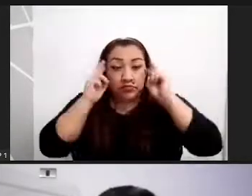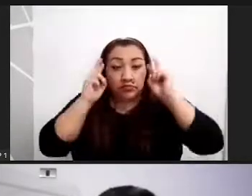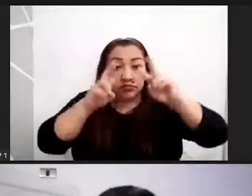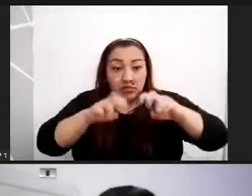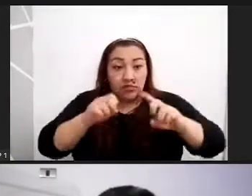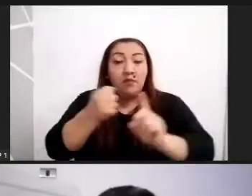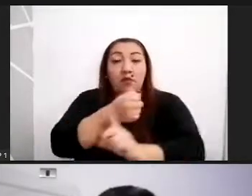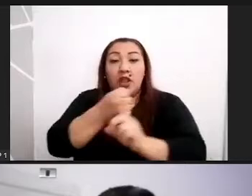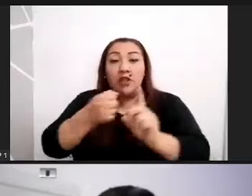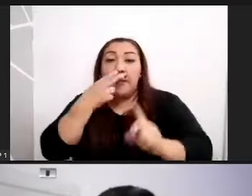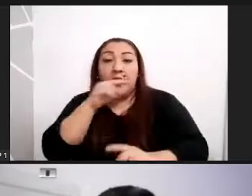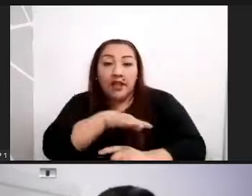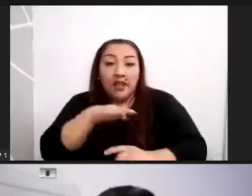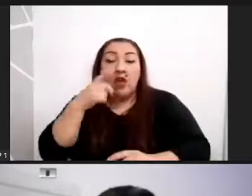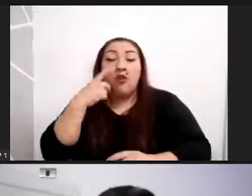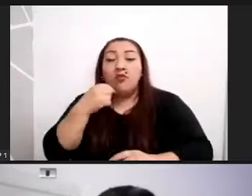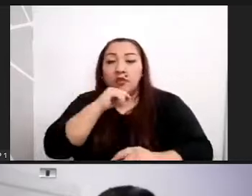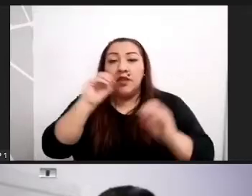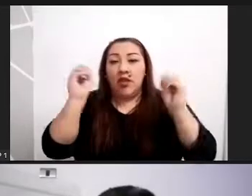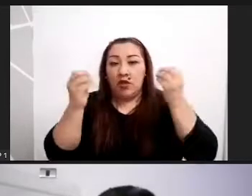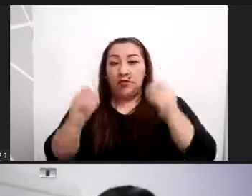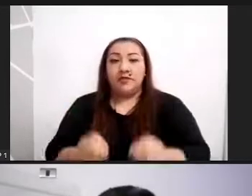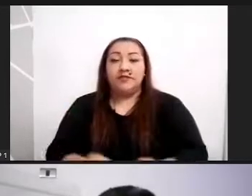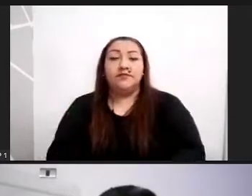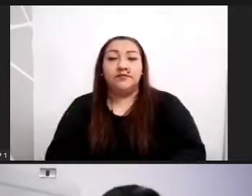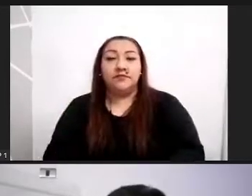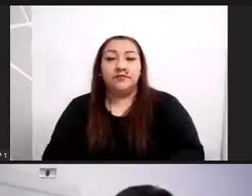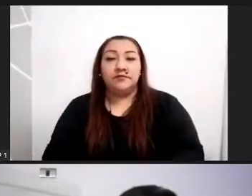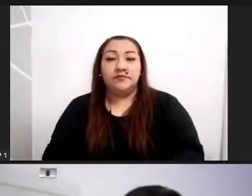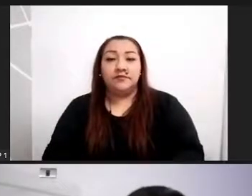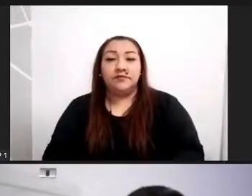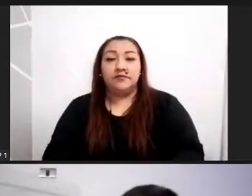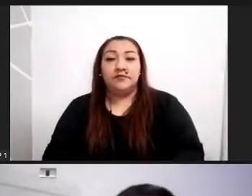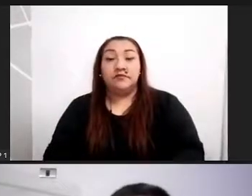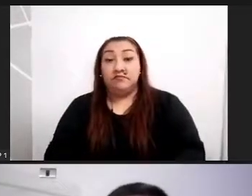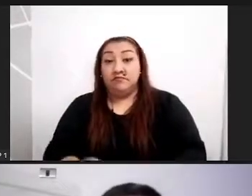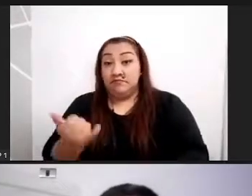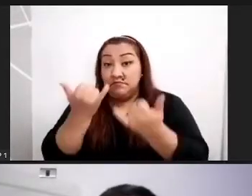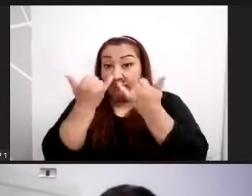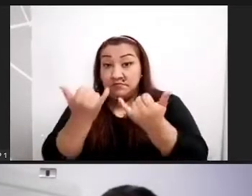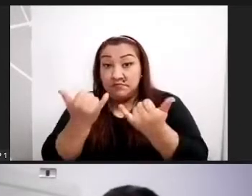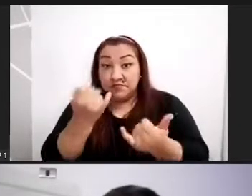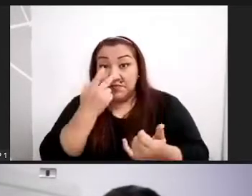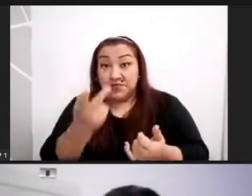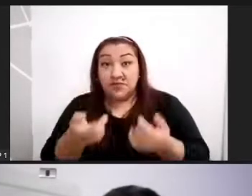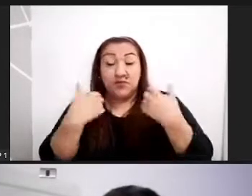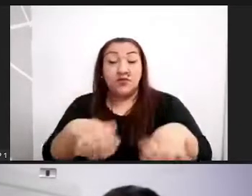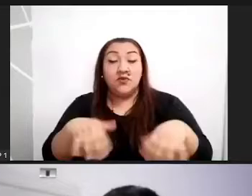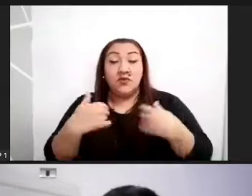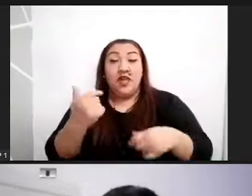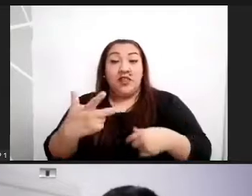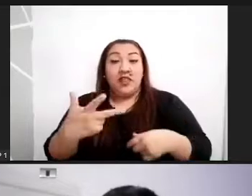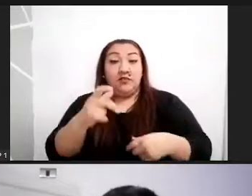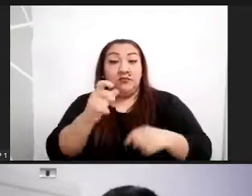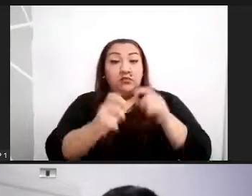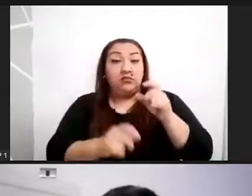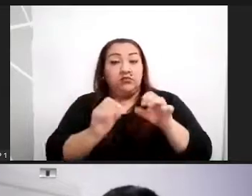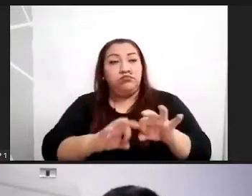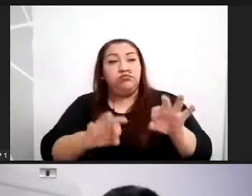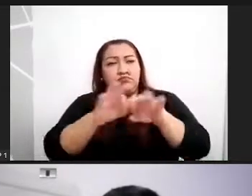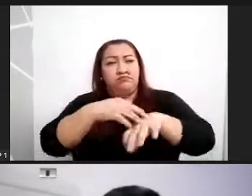en niños, niñas y adolescentes. Como verán, por la trayectoria y la formación académica